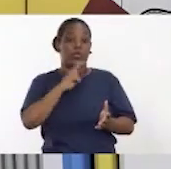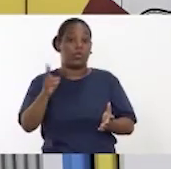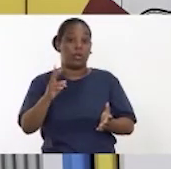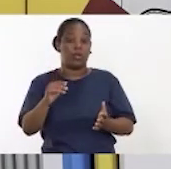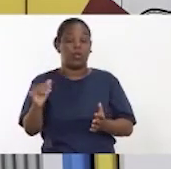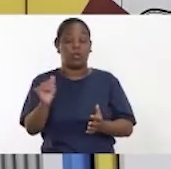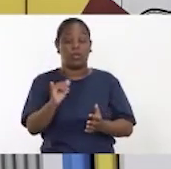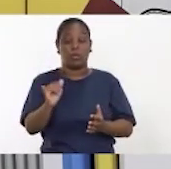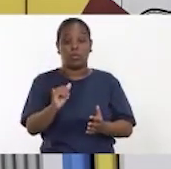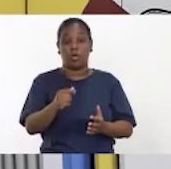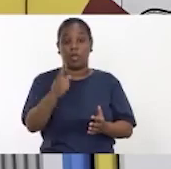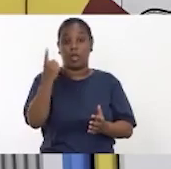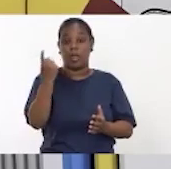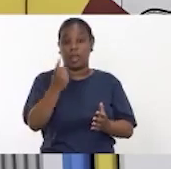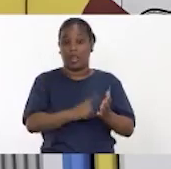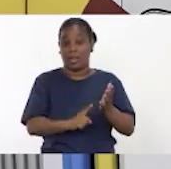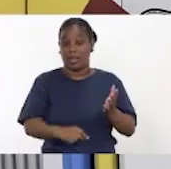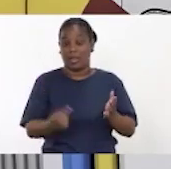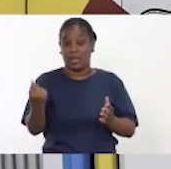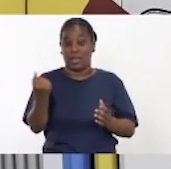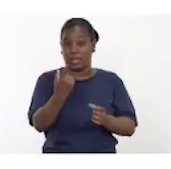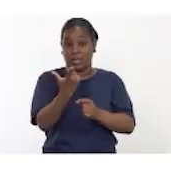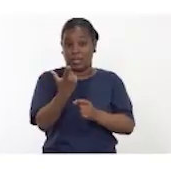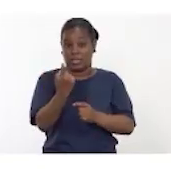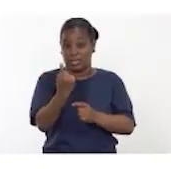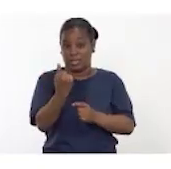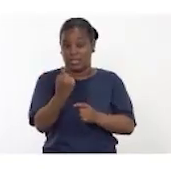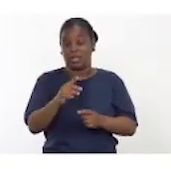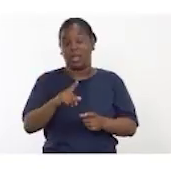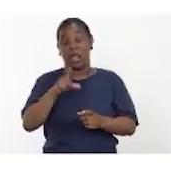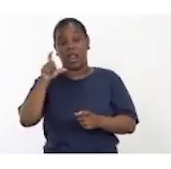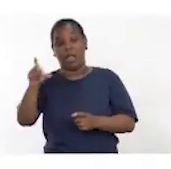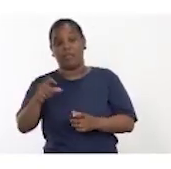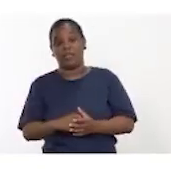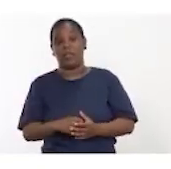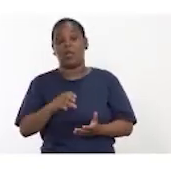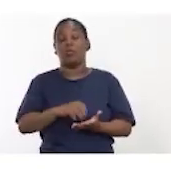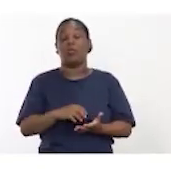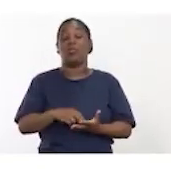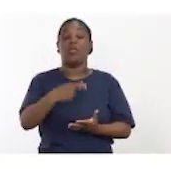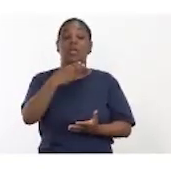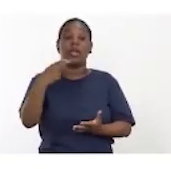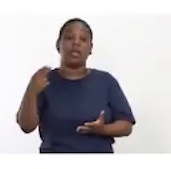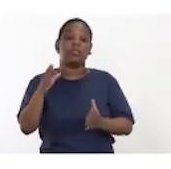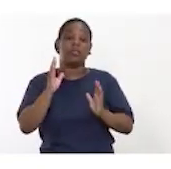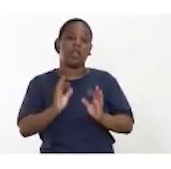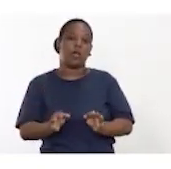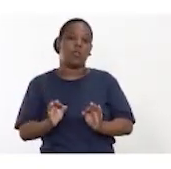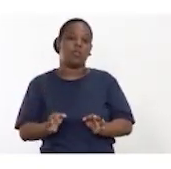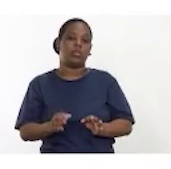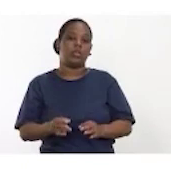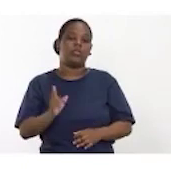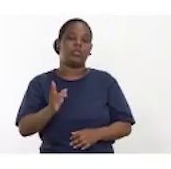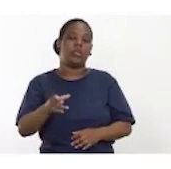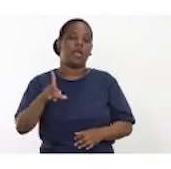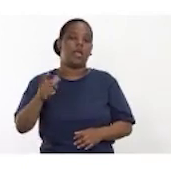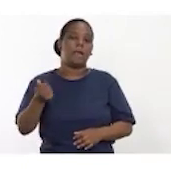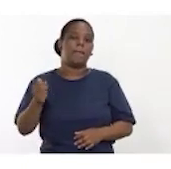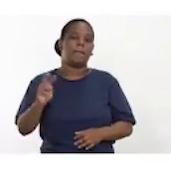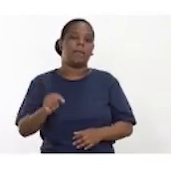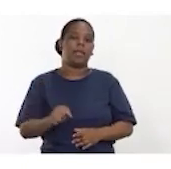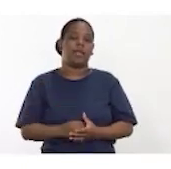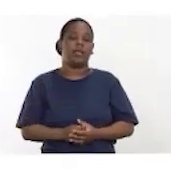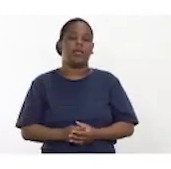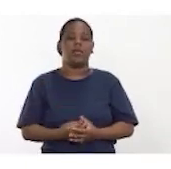inicial menos la energía final, donde H es la constante de Planck.